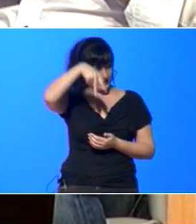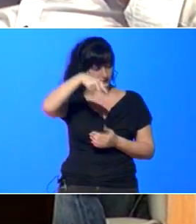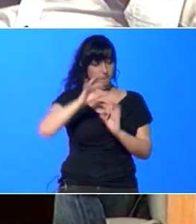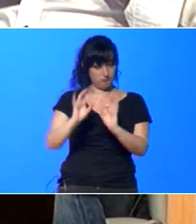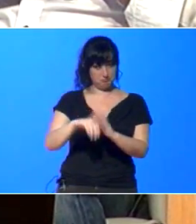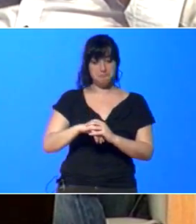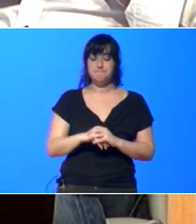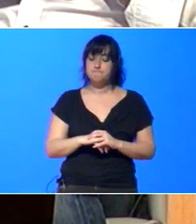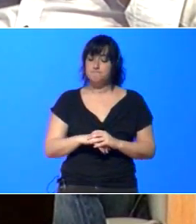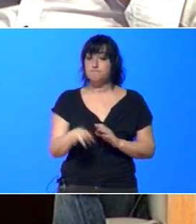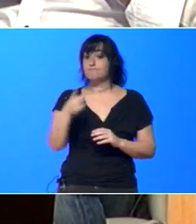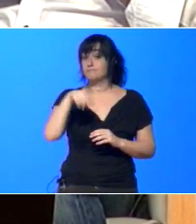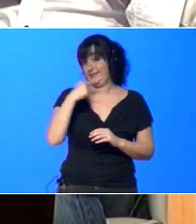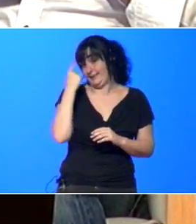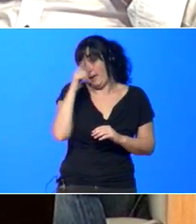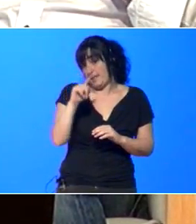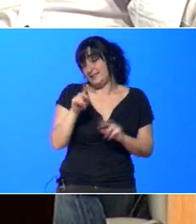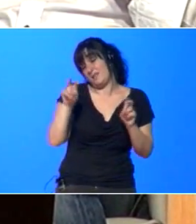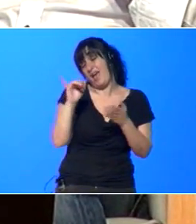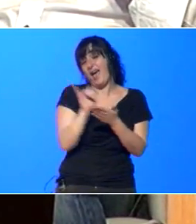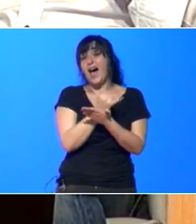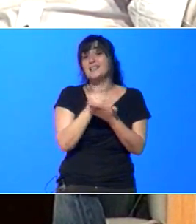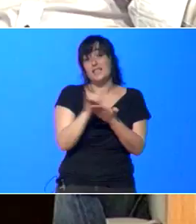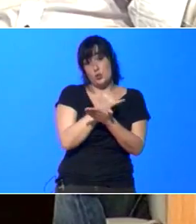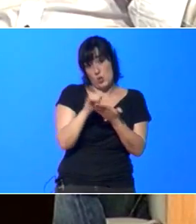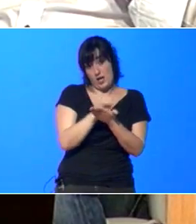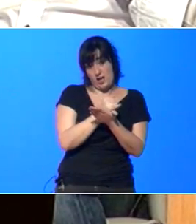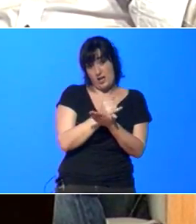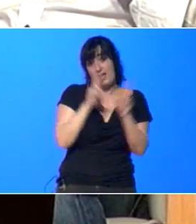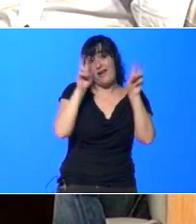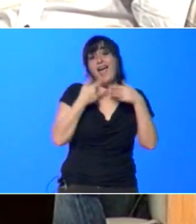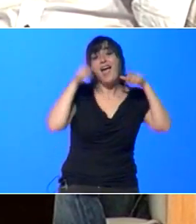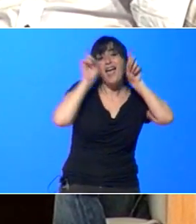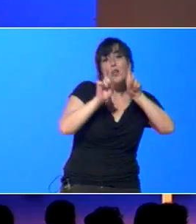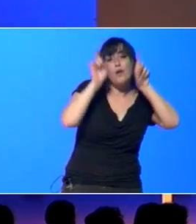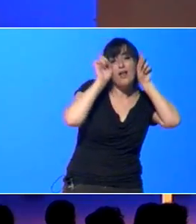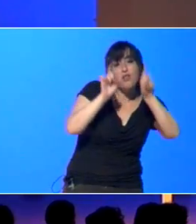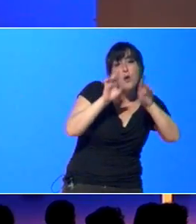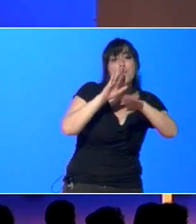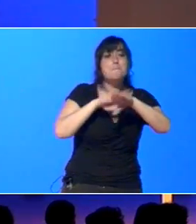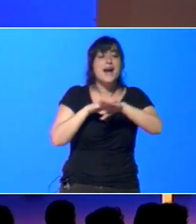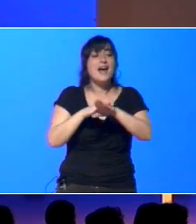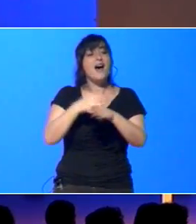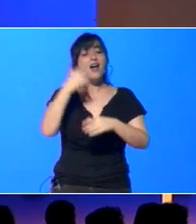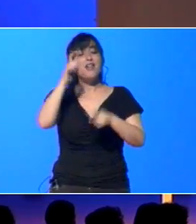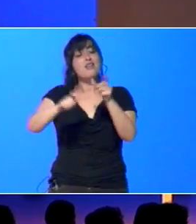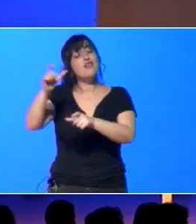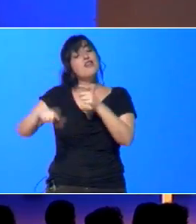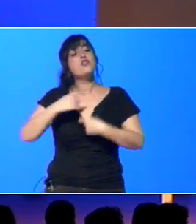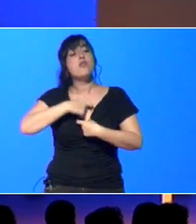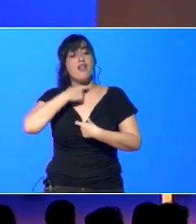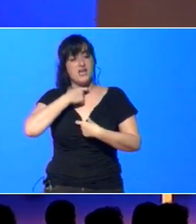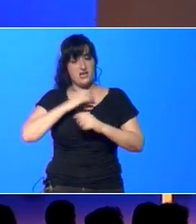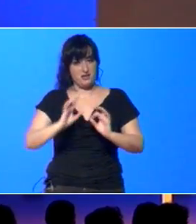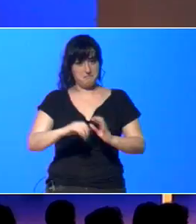aparición, como sabéis todos, de la asignatura de Educación para la Ciudadanía. Llegó aquel momento, apareció aquello y